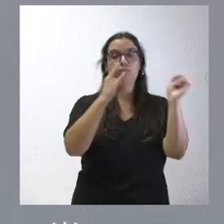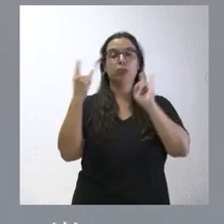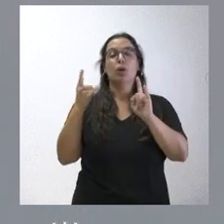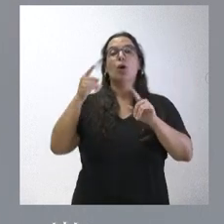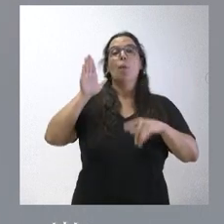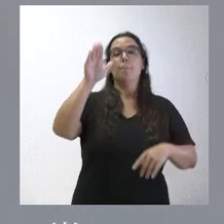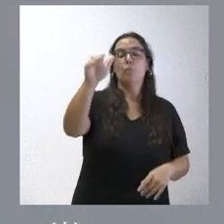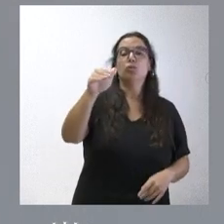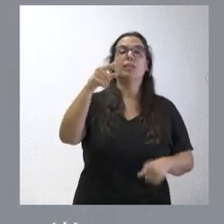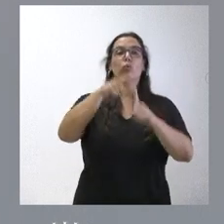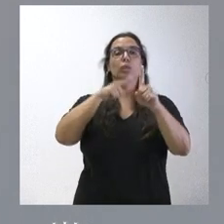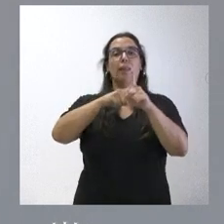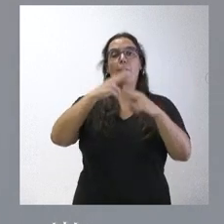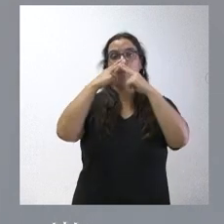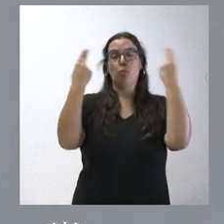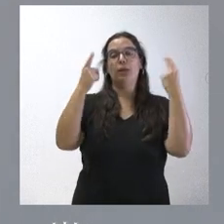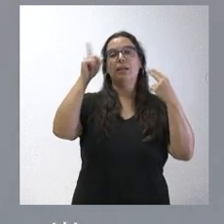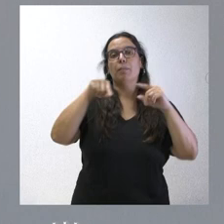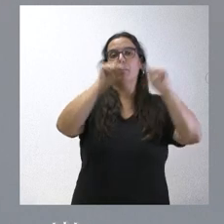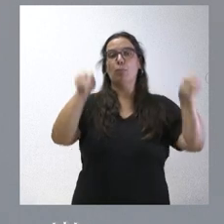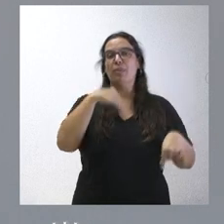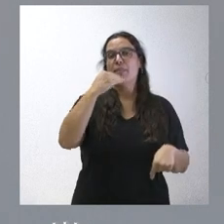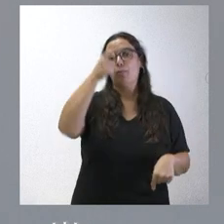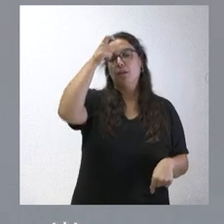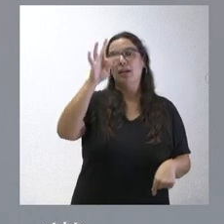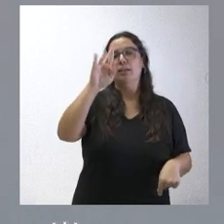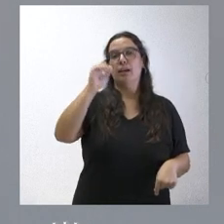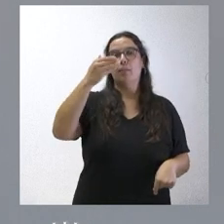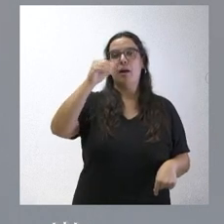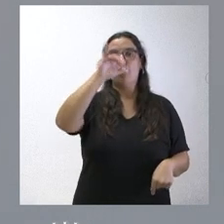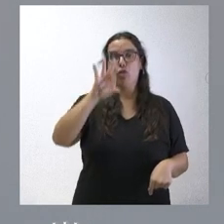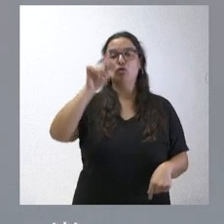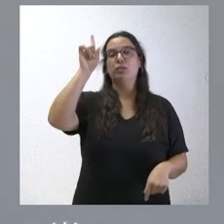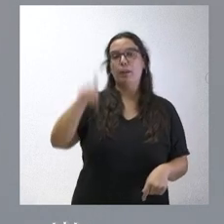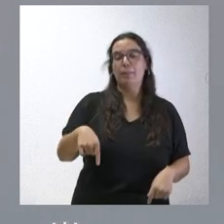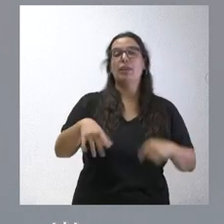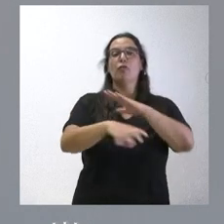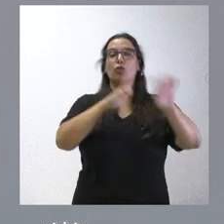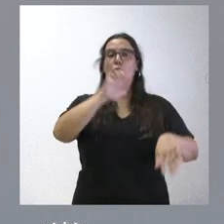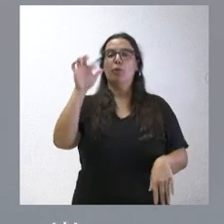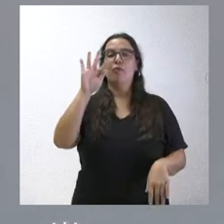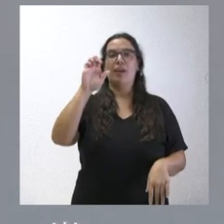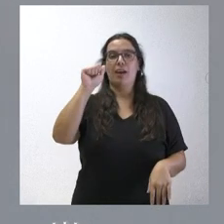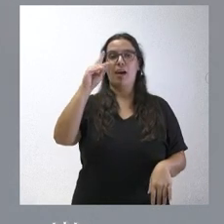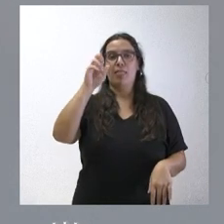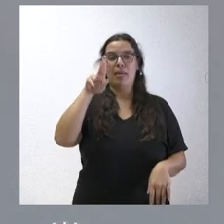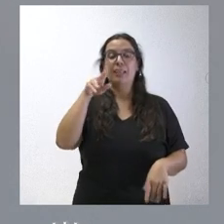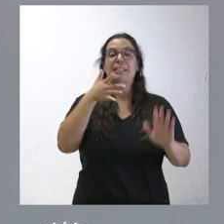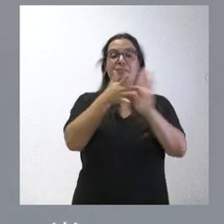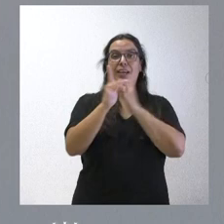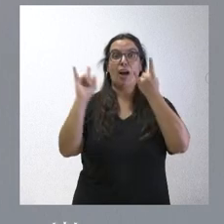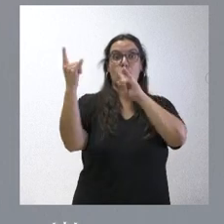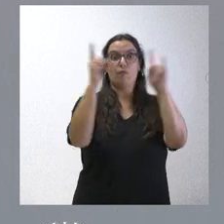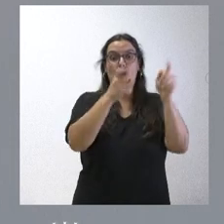trabajos en Zamora también financiados con fondos europeos en este caso fondos feader y se trata de incrementar la superficie forestal mediante